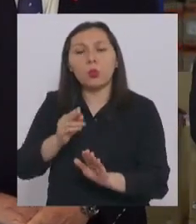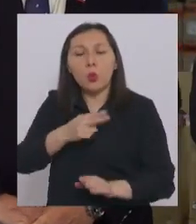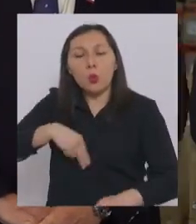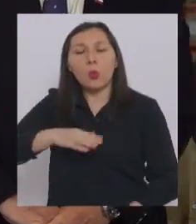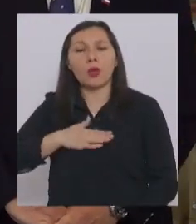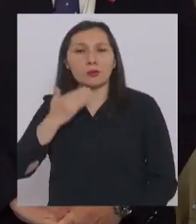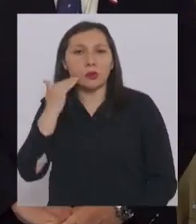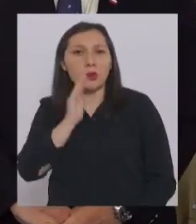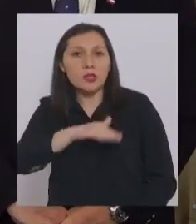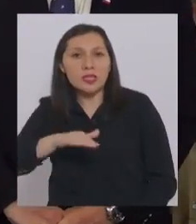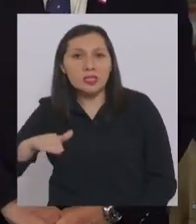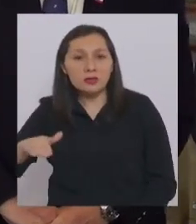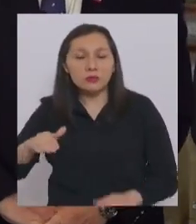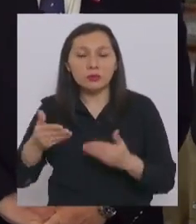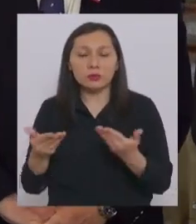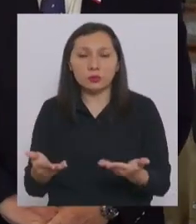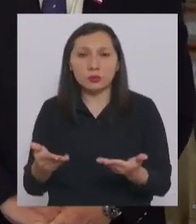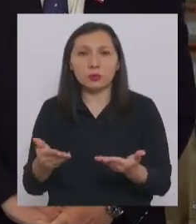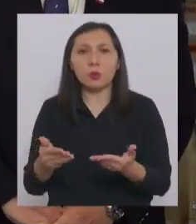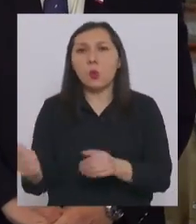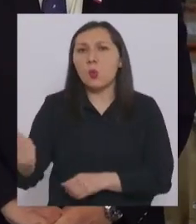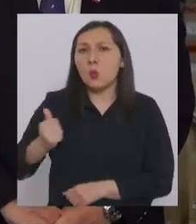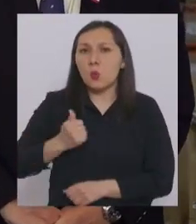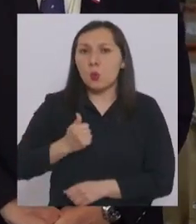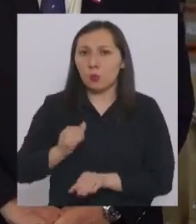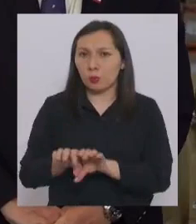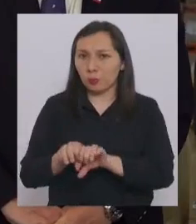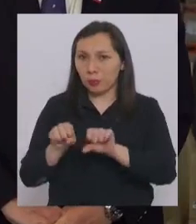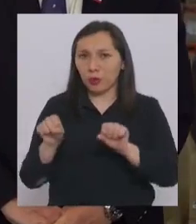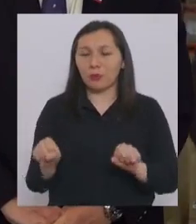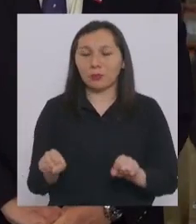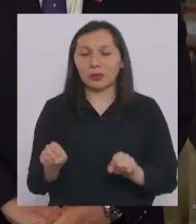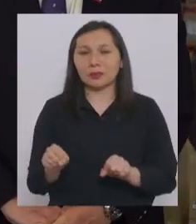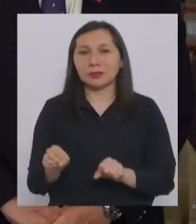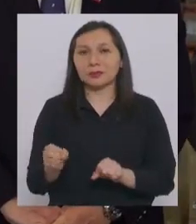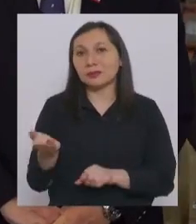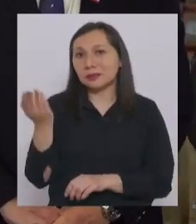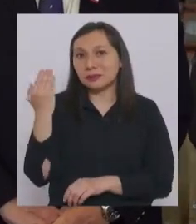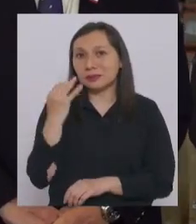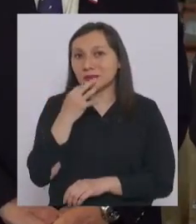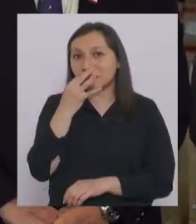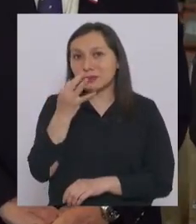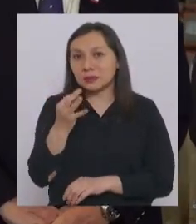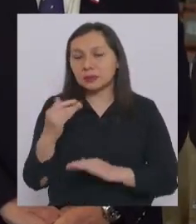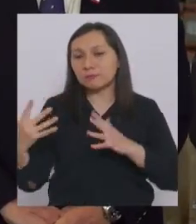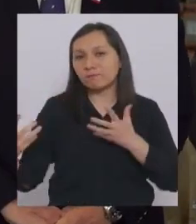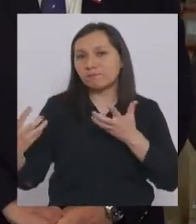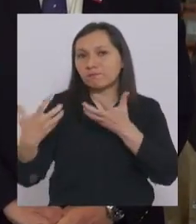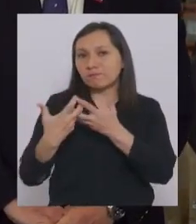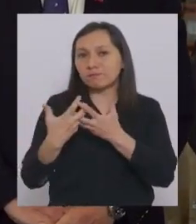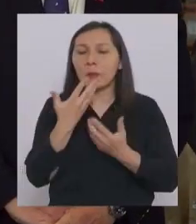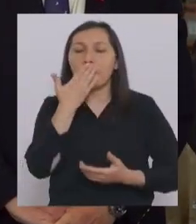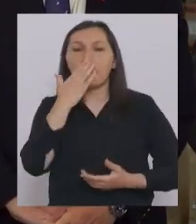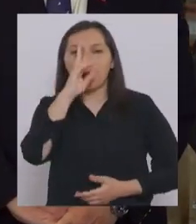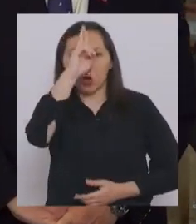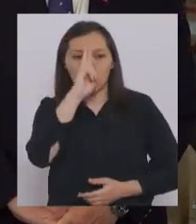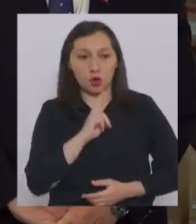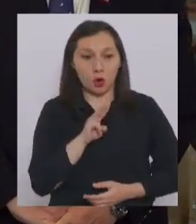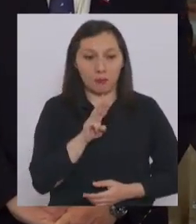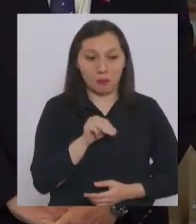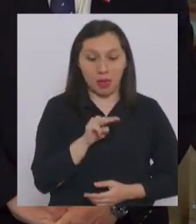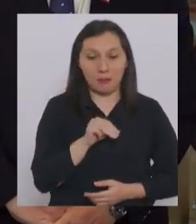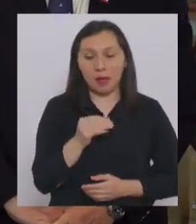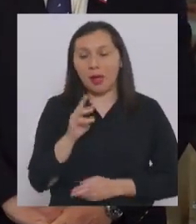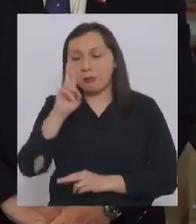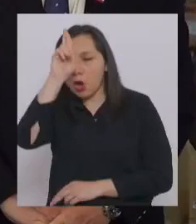niños y cumpliendo un compromiso, que era compatibilizar mejor el rol de madre